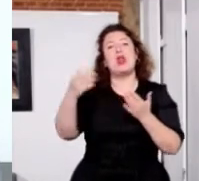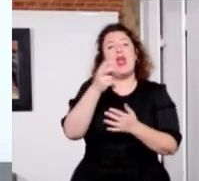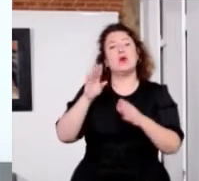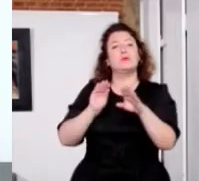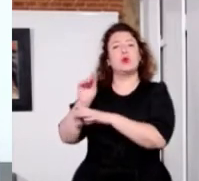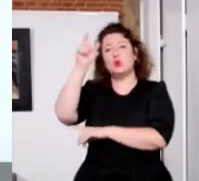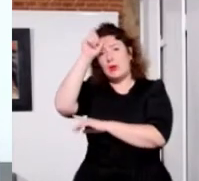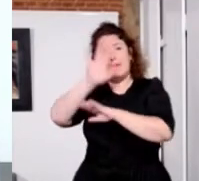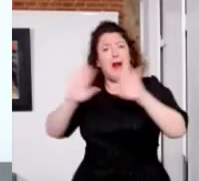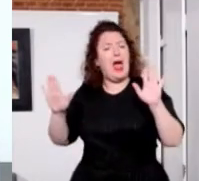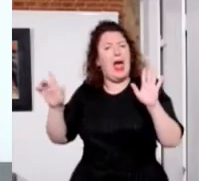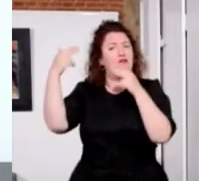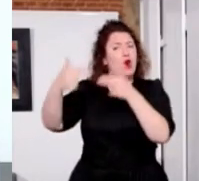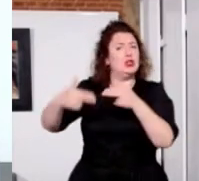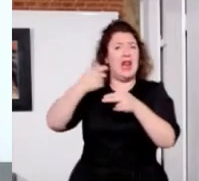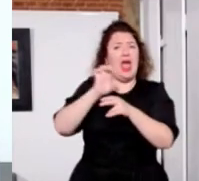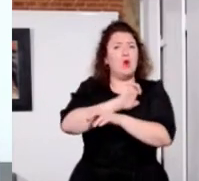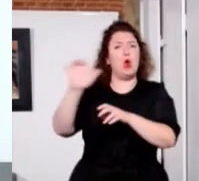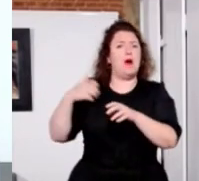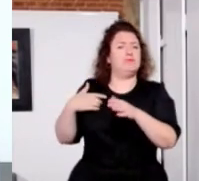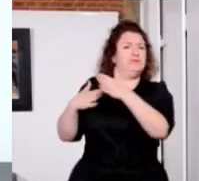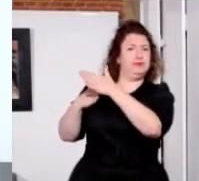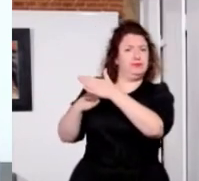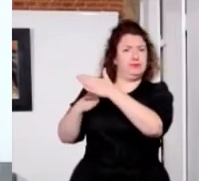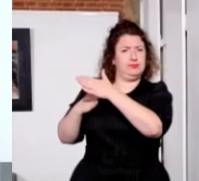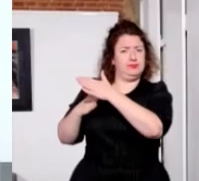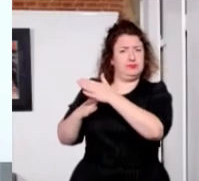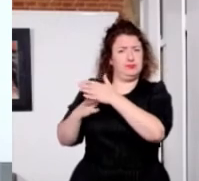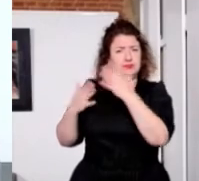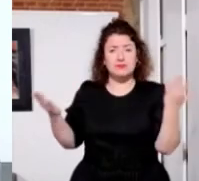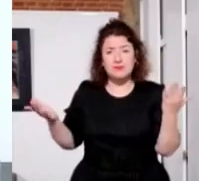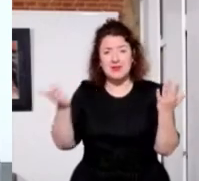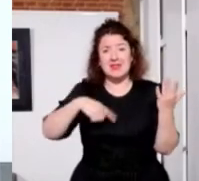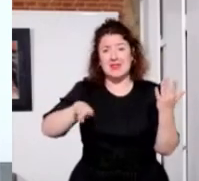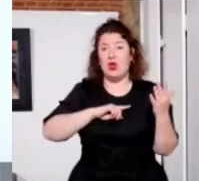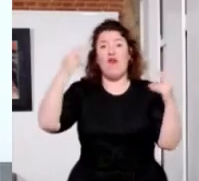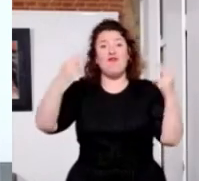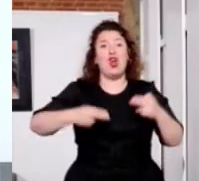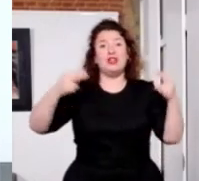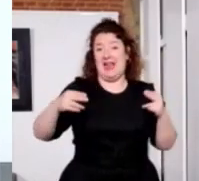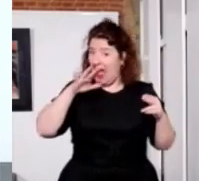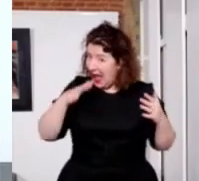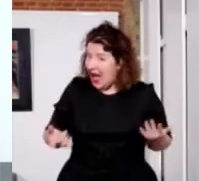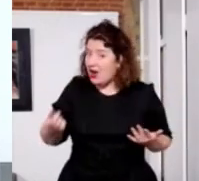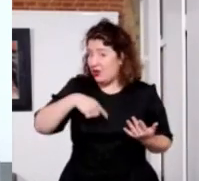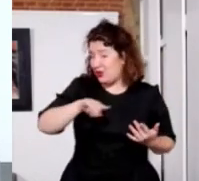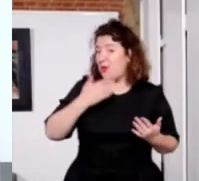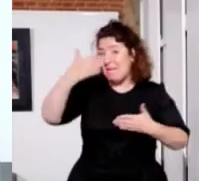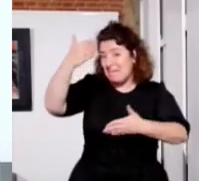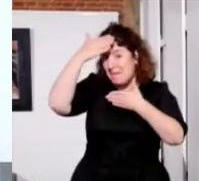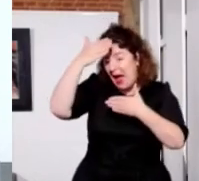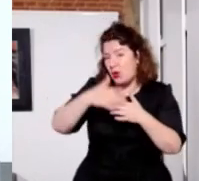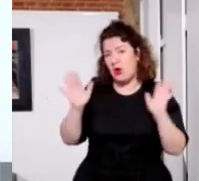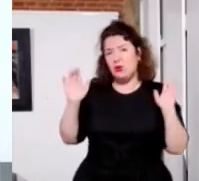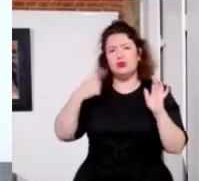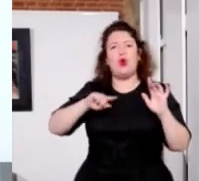los viéramos en las fronteras de Europa. La externalización de frontera, que ahora también hacemos con Marruecos y